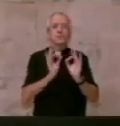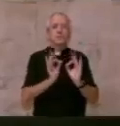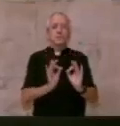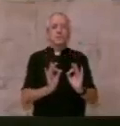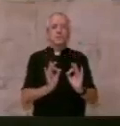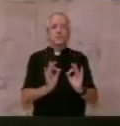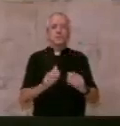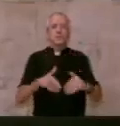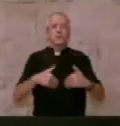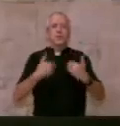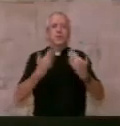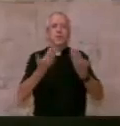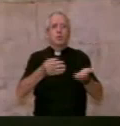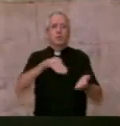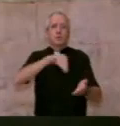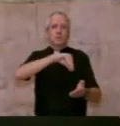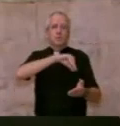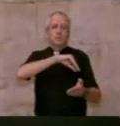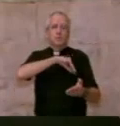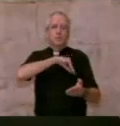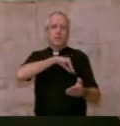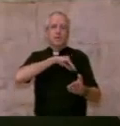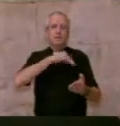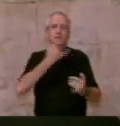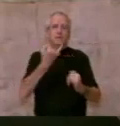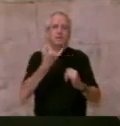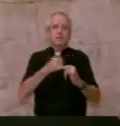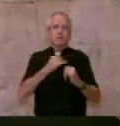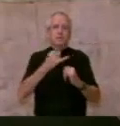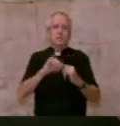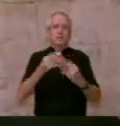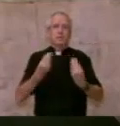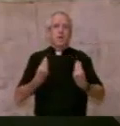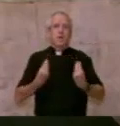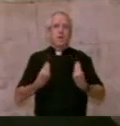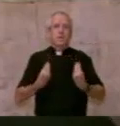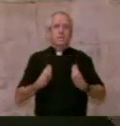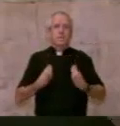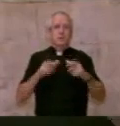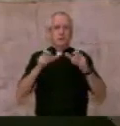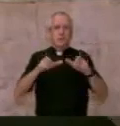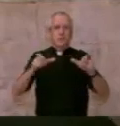Vos, que amb la vostra mort heu retornat la vida a la